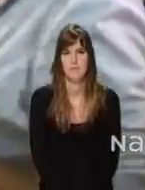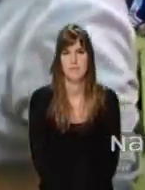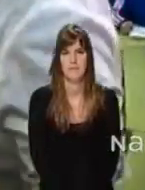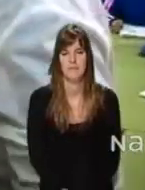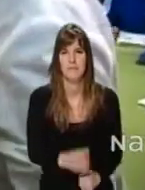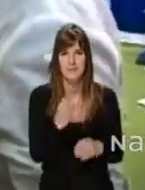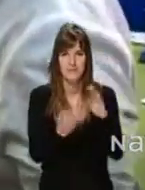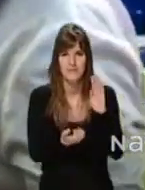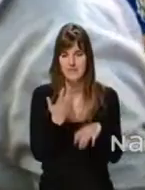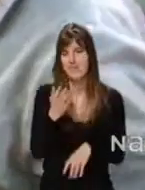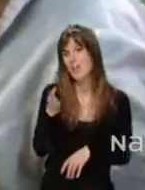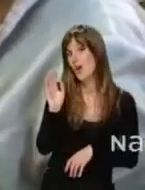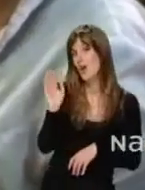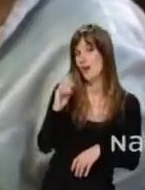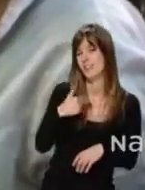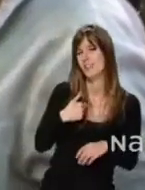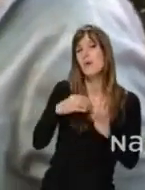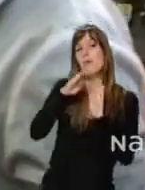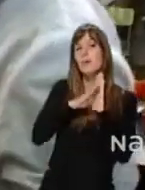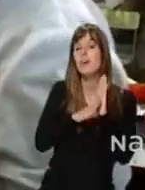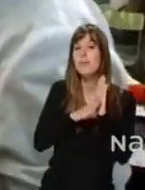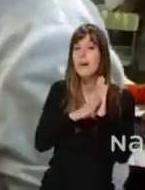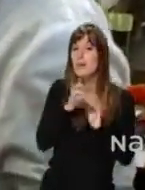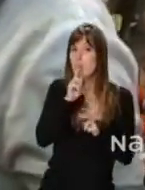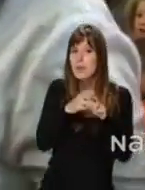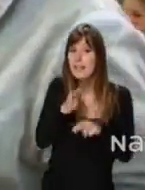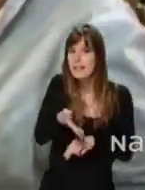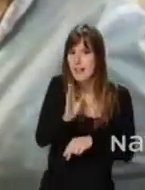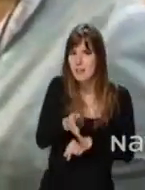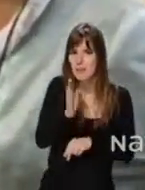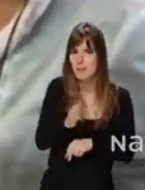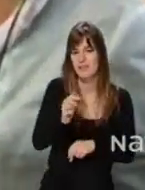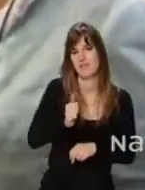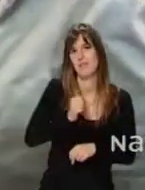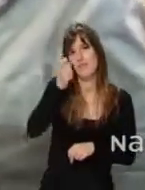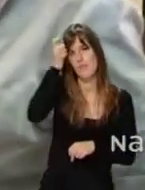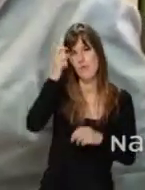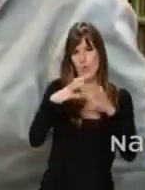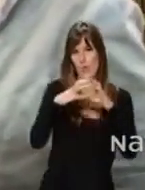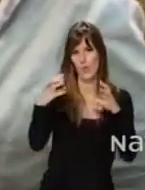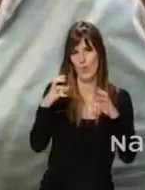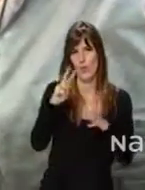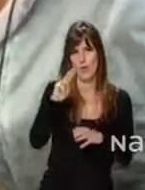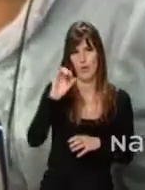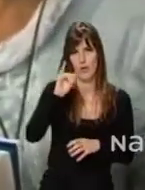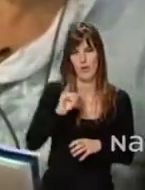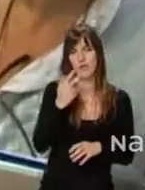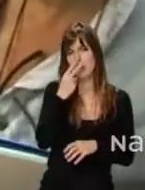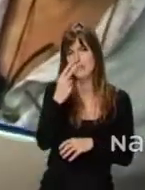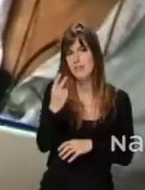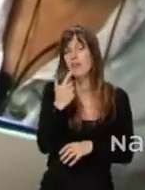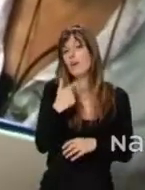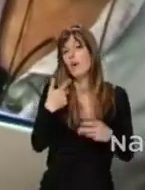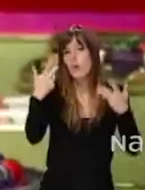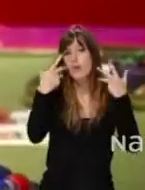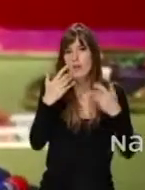Muy buenas. Hola. Venimos del programa Tiramillas. Estamos visitando Urroz Villa. Y nos han dicho que tenemos que venir a